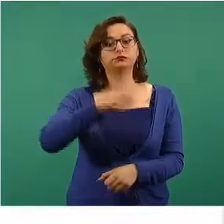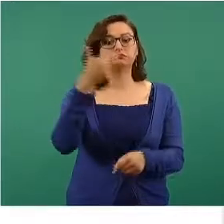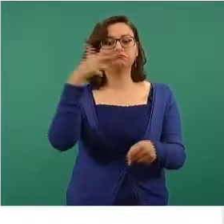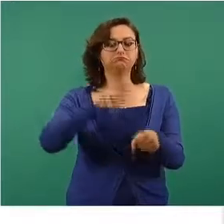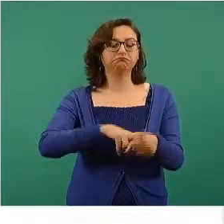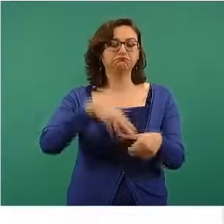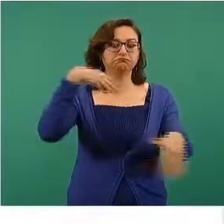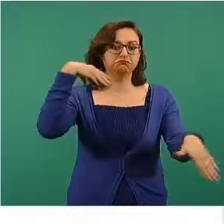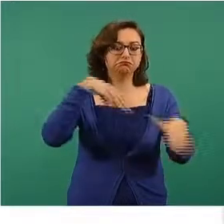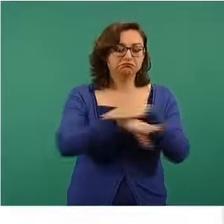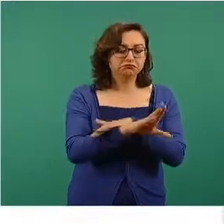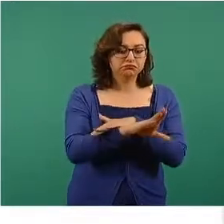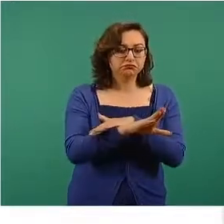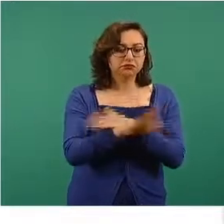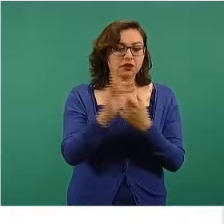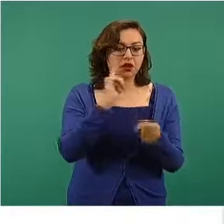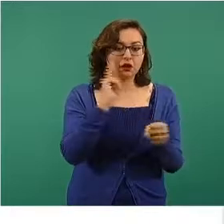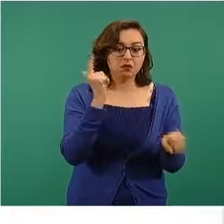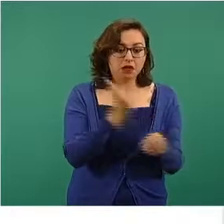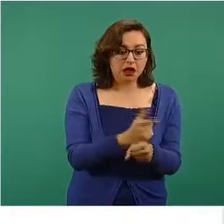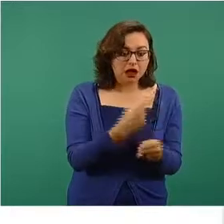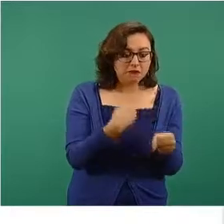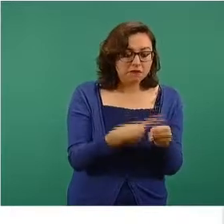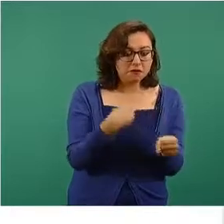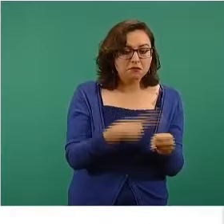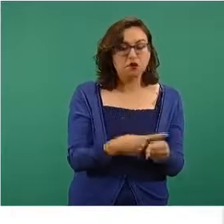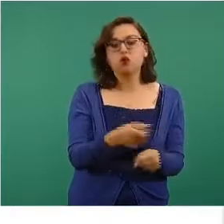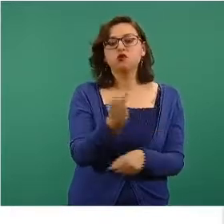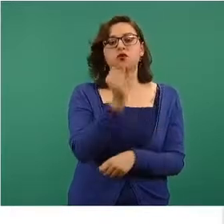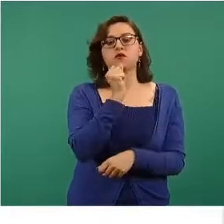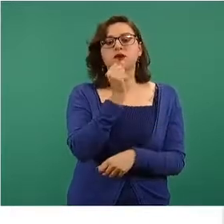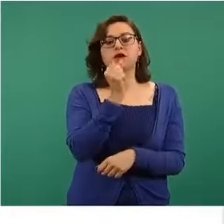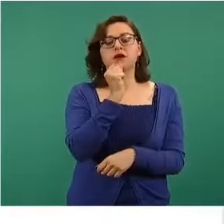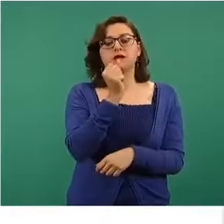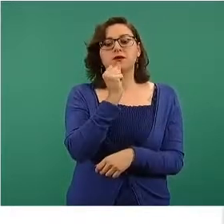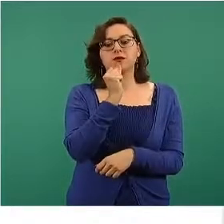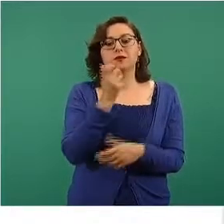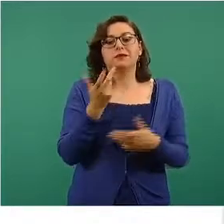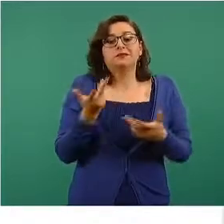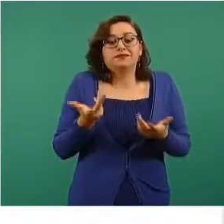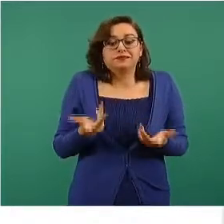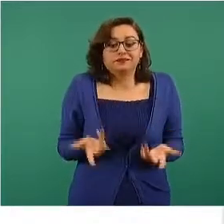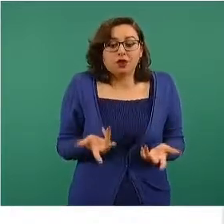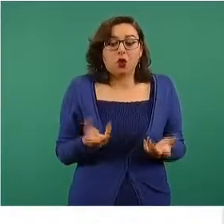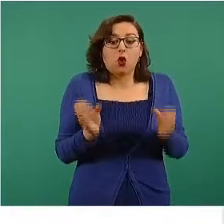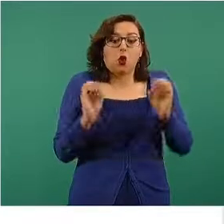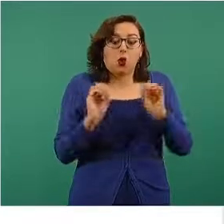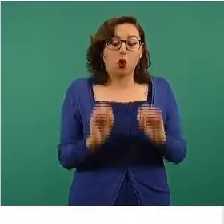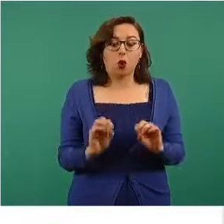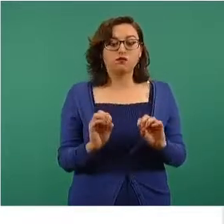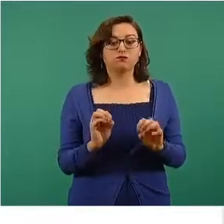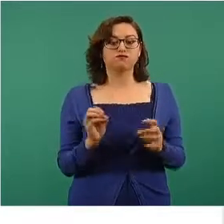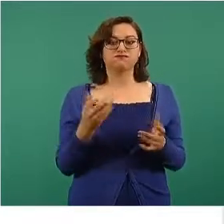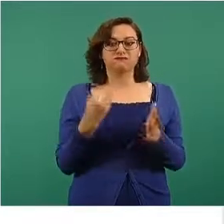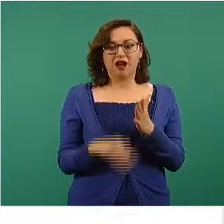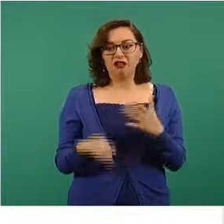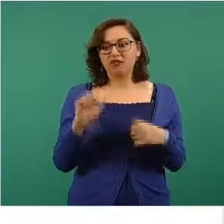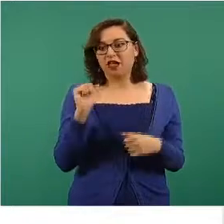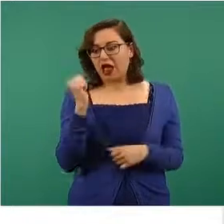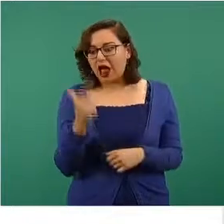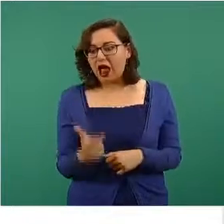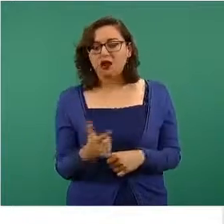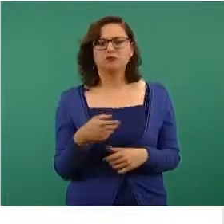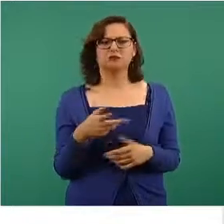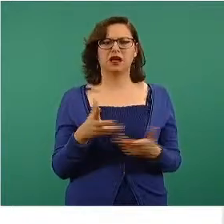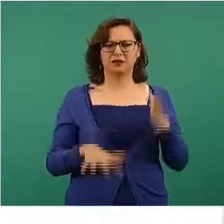hubo la oportunidad para tener un diagnóstico de comorbilidad. O el estudio epidemiológico es insuficiente para saber, ¿no? Entonces, a veces